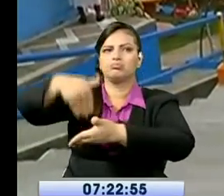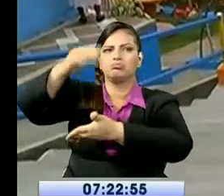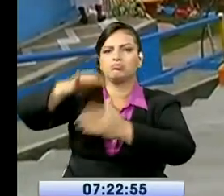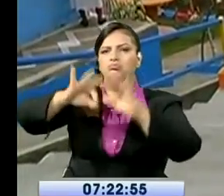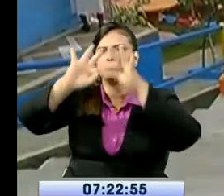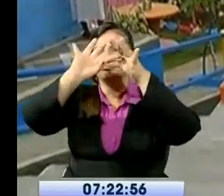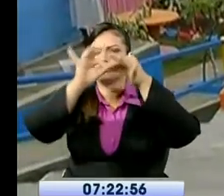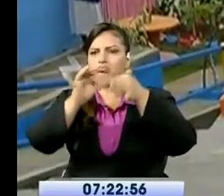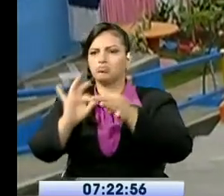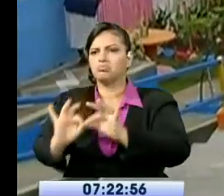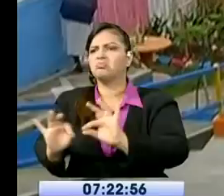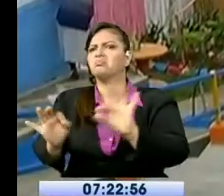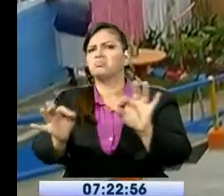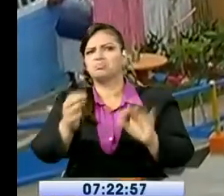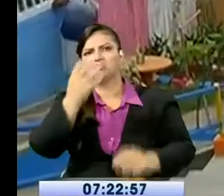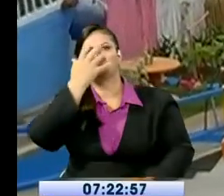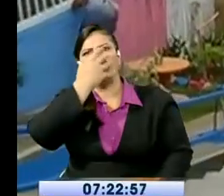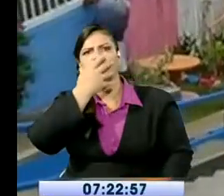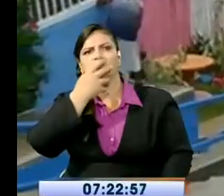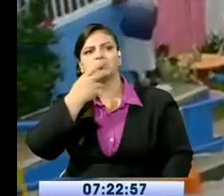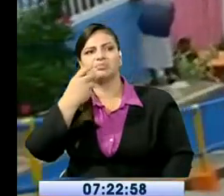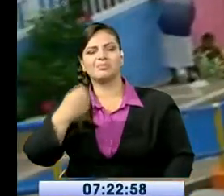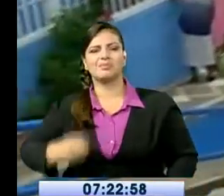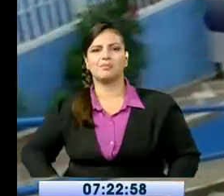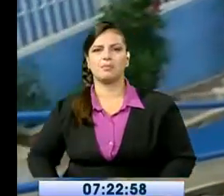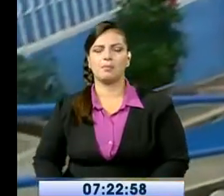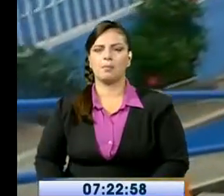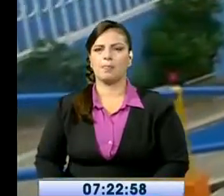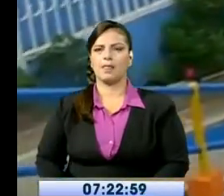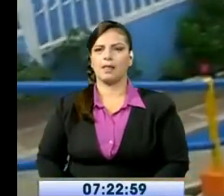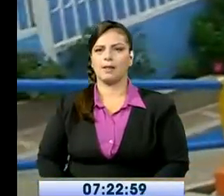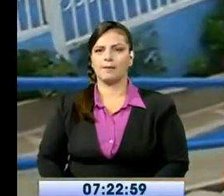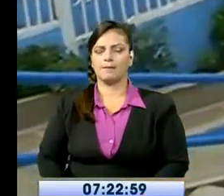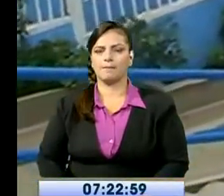barrio, un sitio que cuenta con